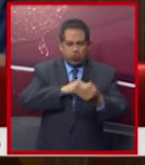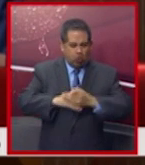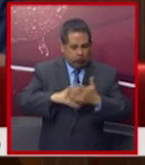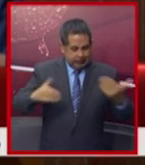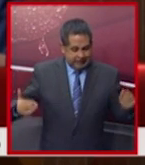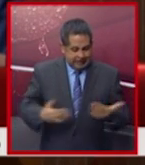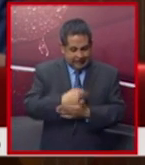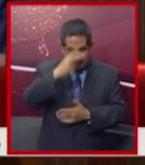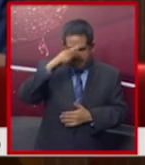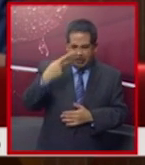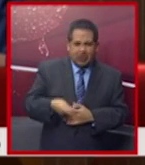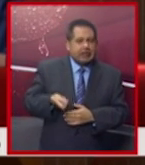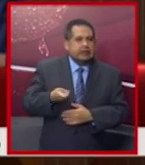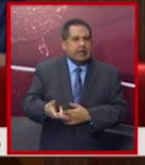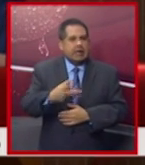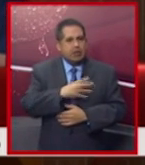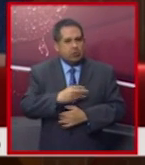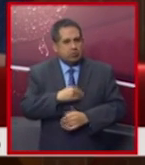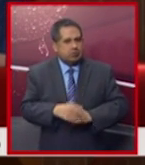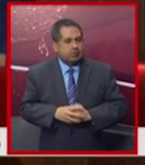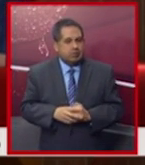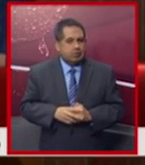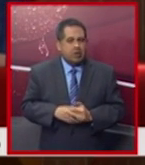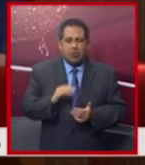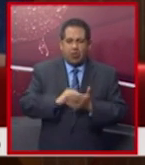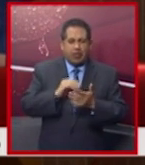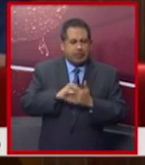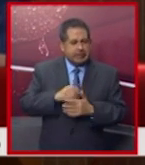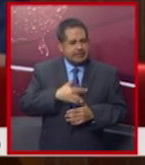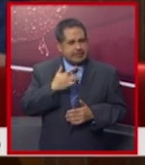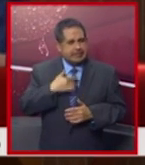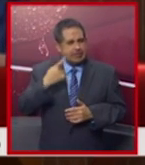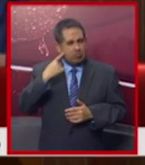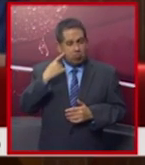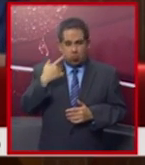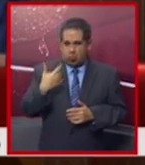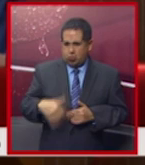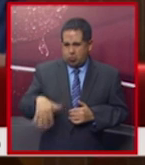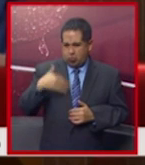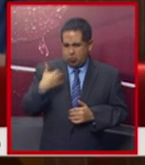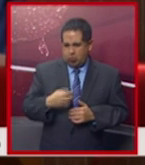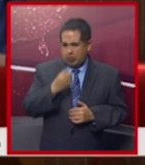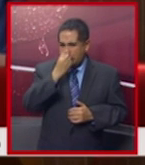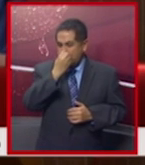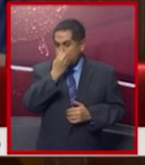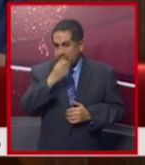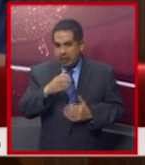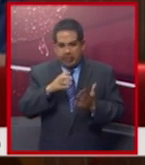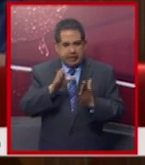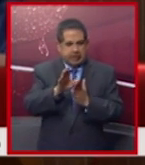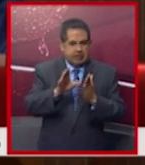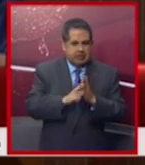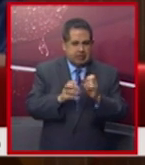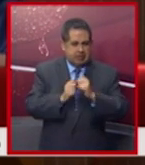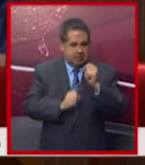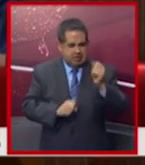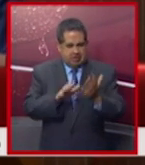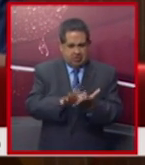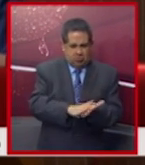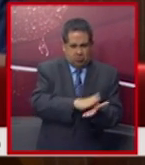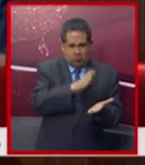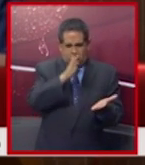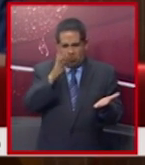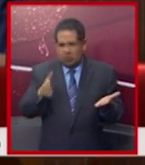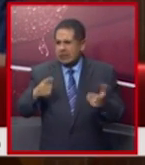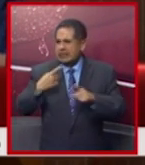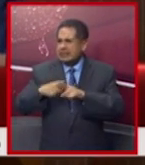hijos de México. Aún se puede escuchar sus poderosos acentos vendidos de todos